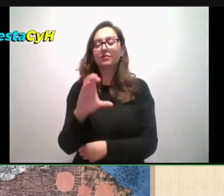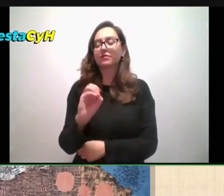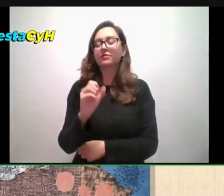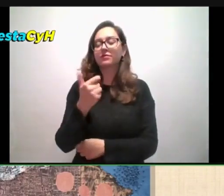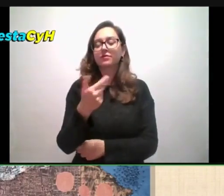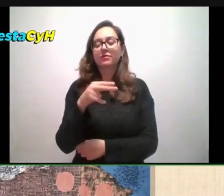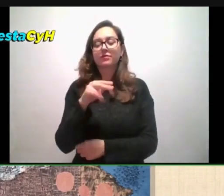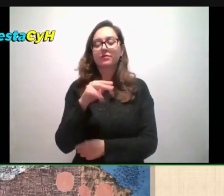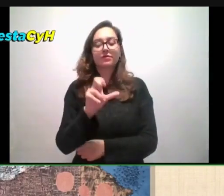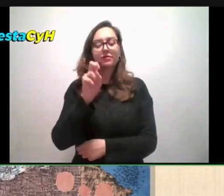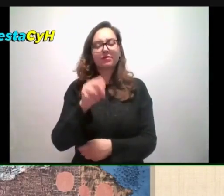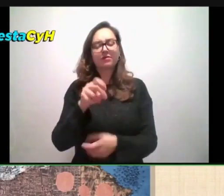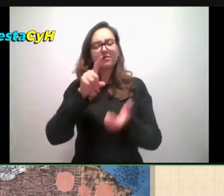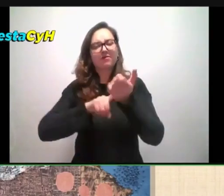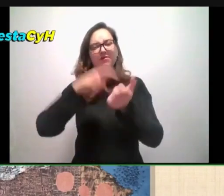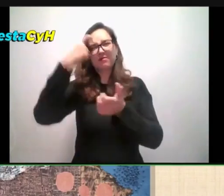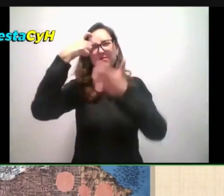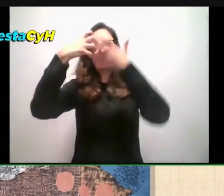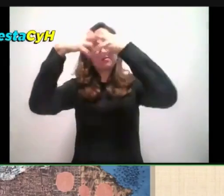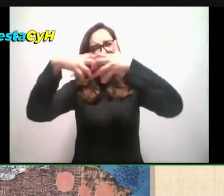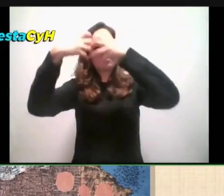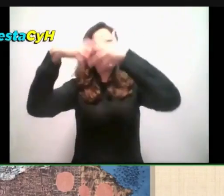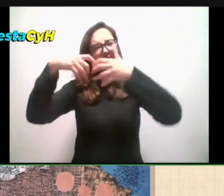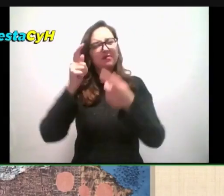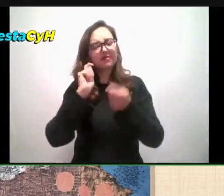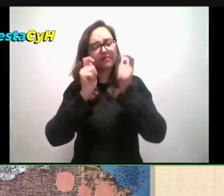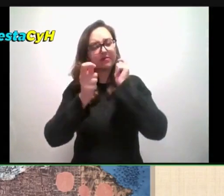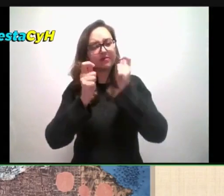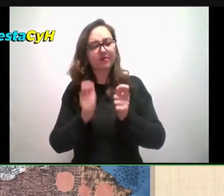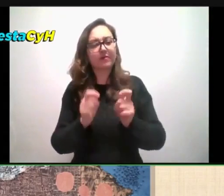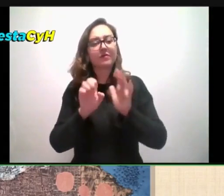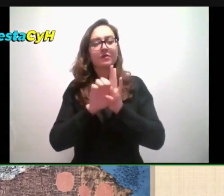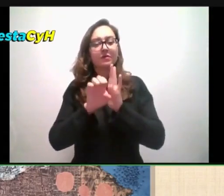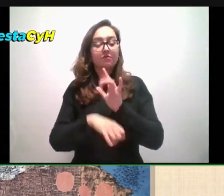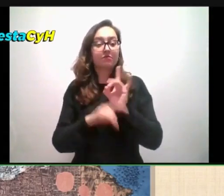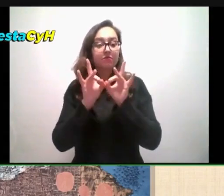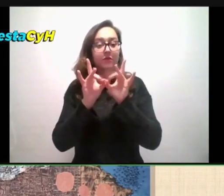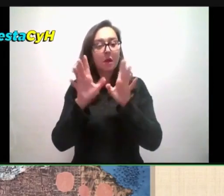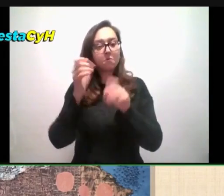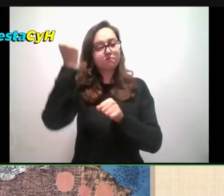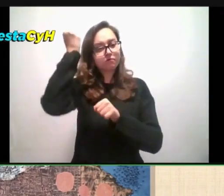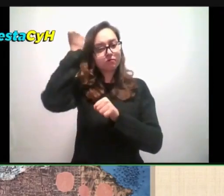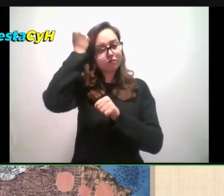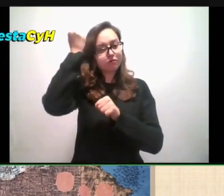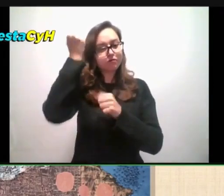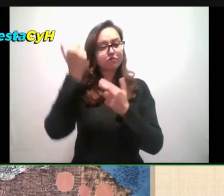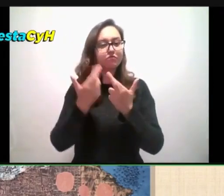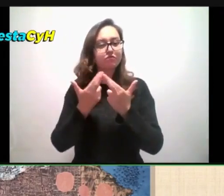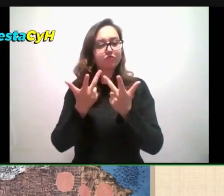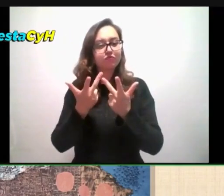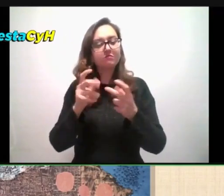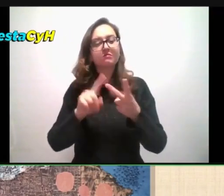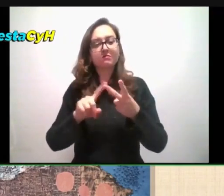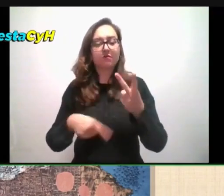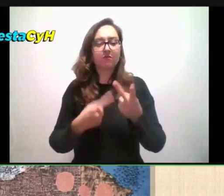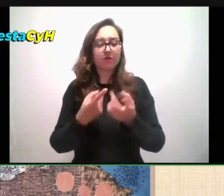cerebral y funcionamiento cognitivo, como es el caso del traumatismo cráneoencefálico, la esclerosis múltiple,